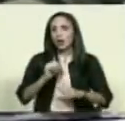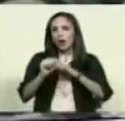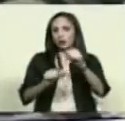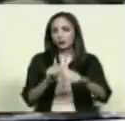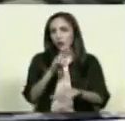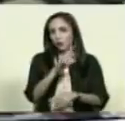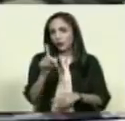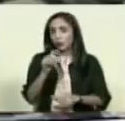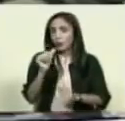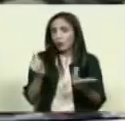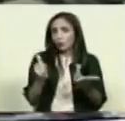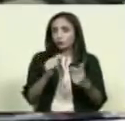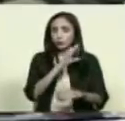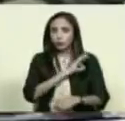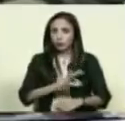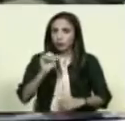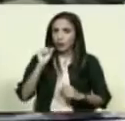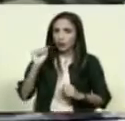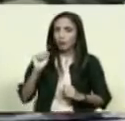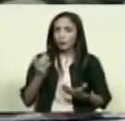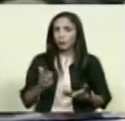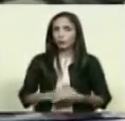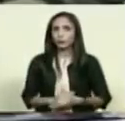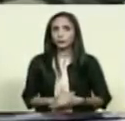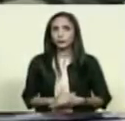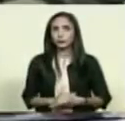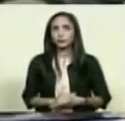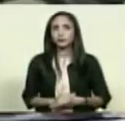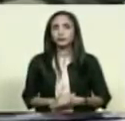XXI, de un socialismo productivo,